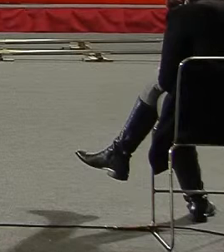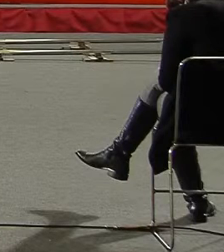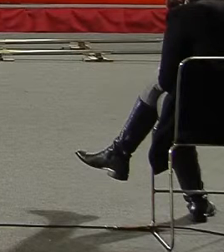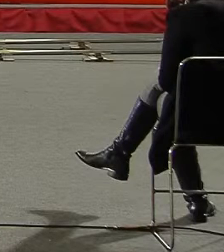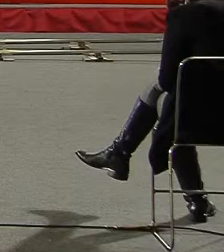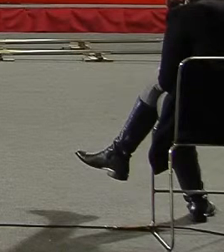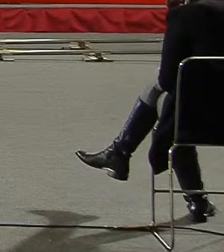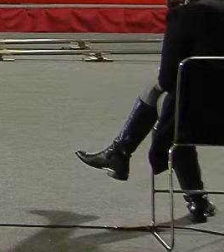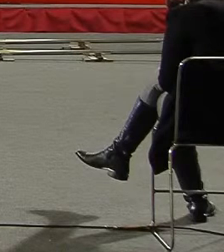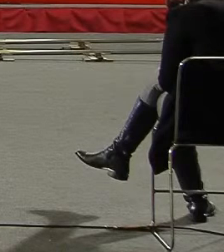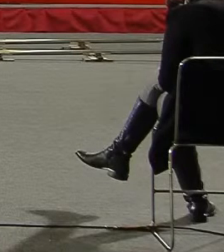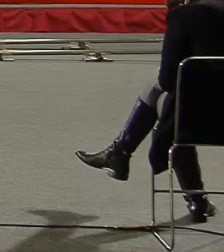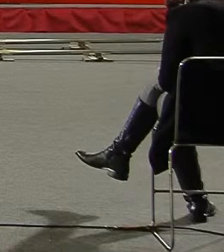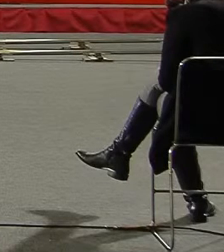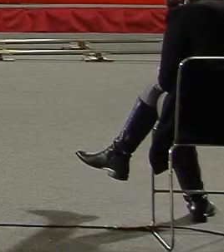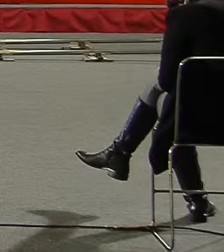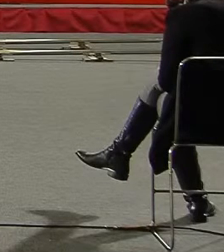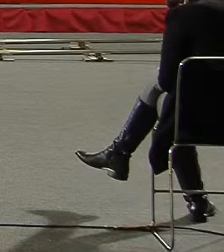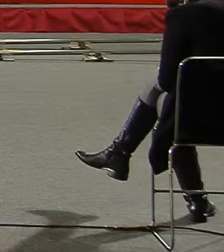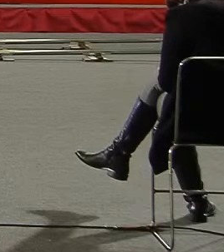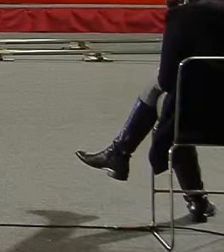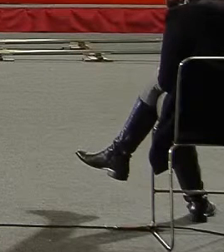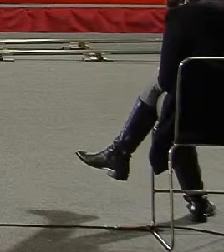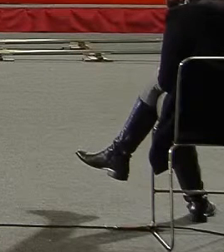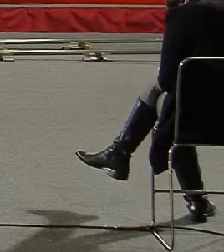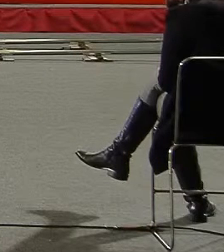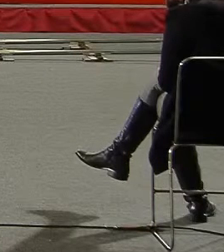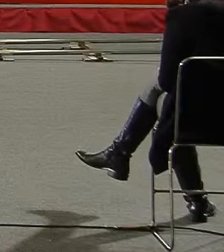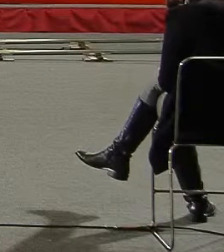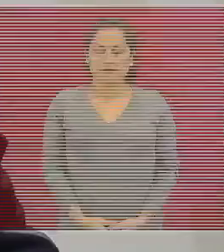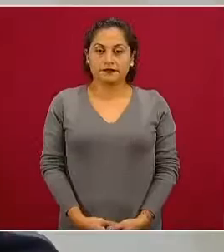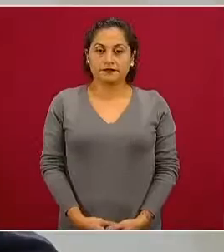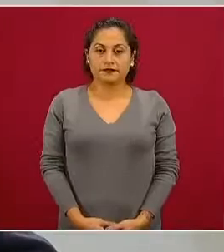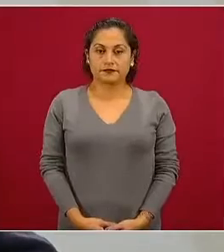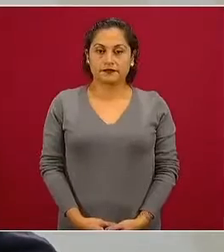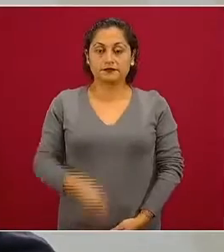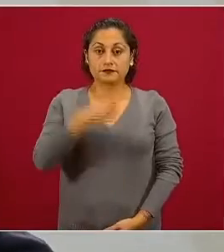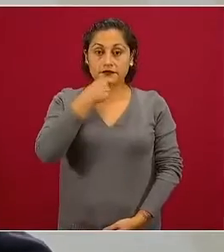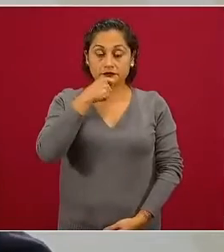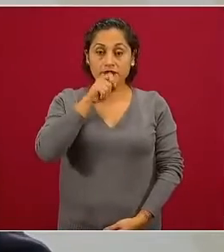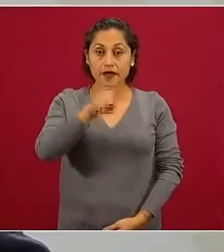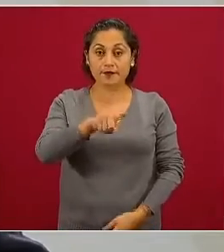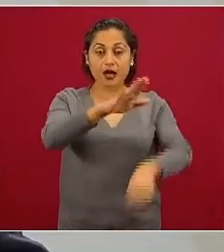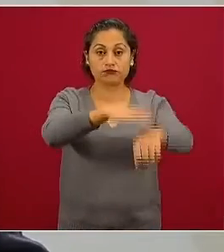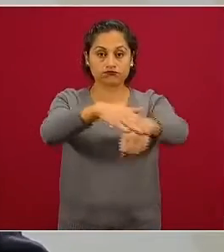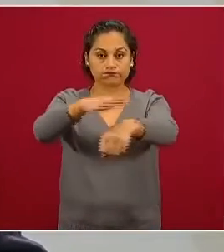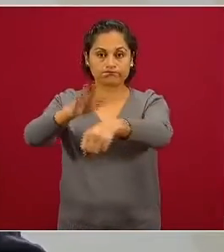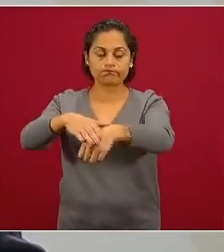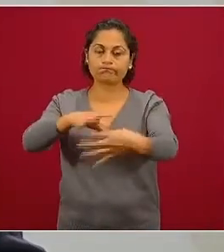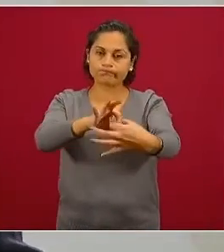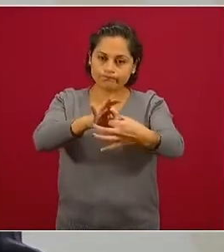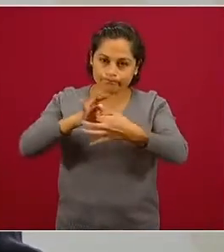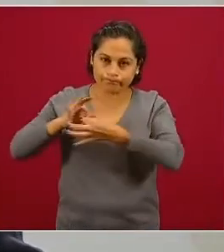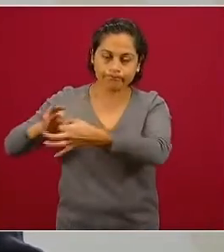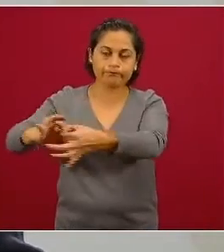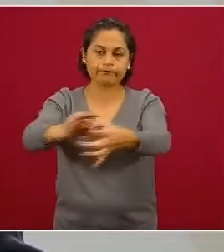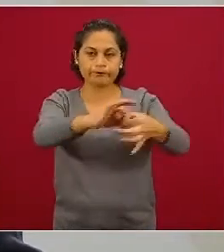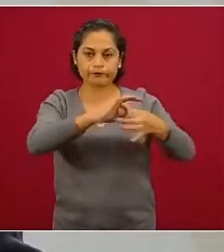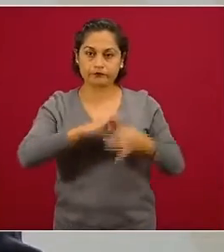con sociedades mejores de las que encontramos cuando la pandemia empezó. Nunca como